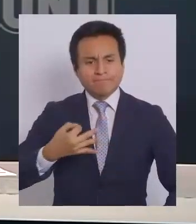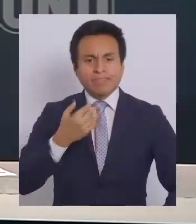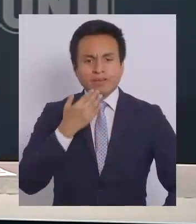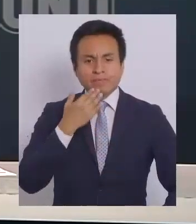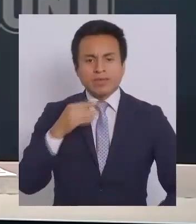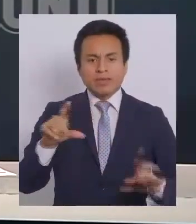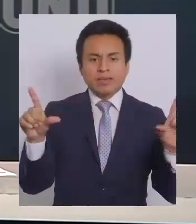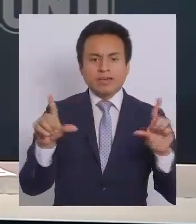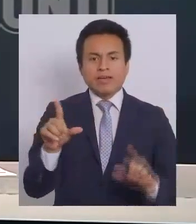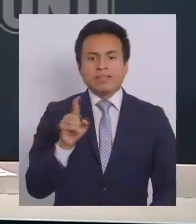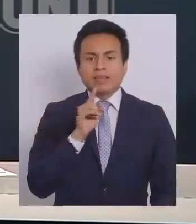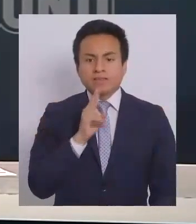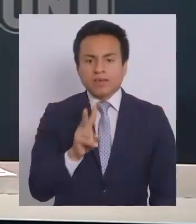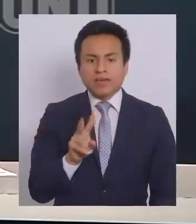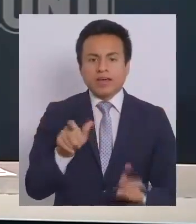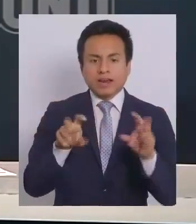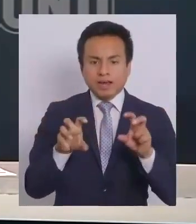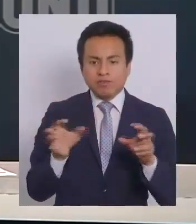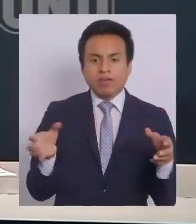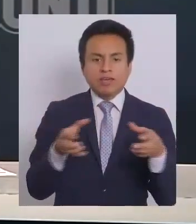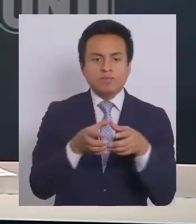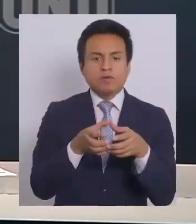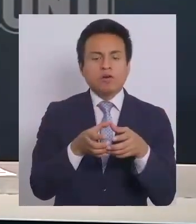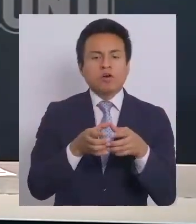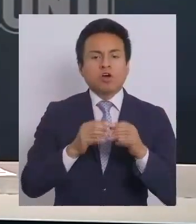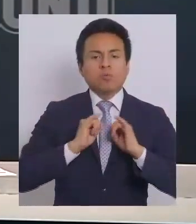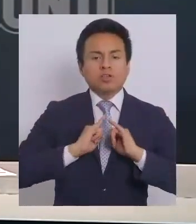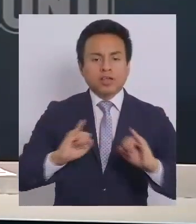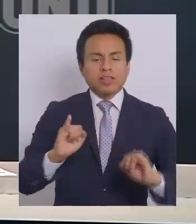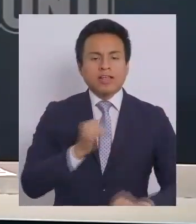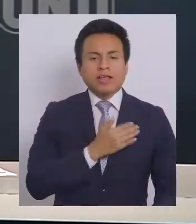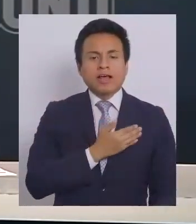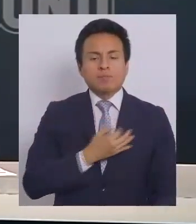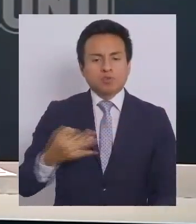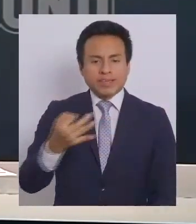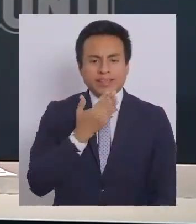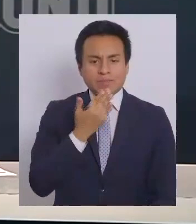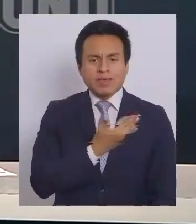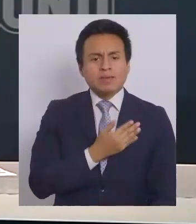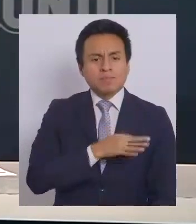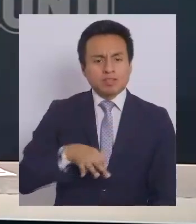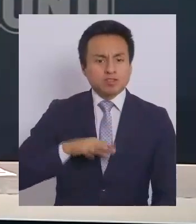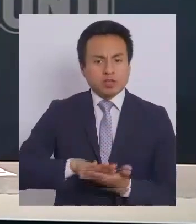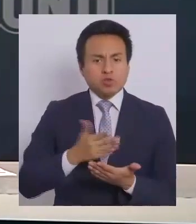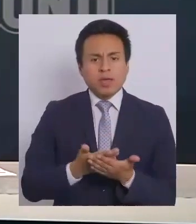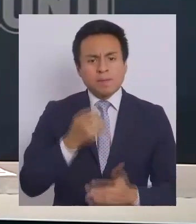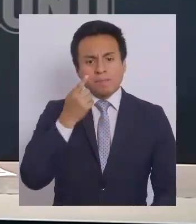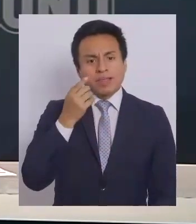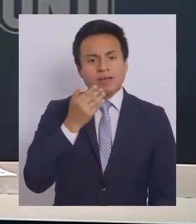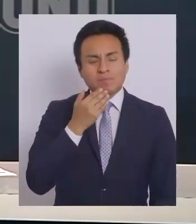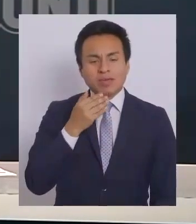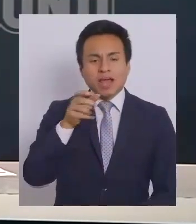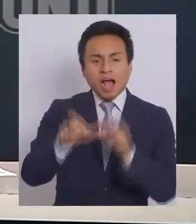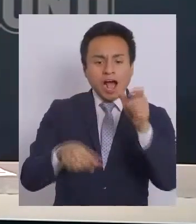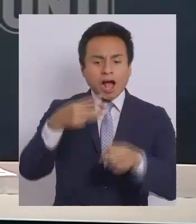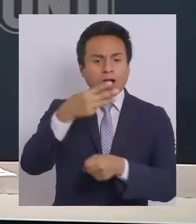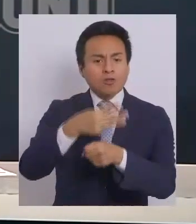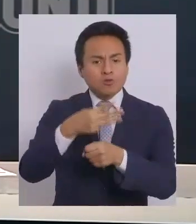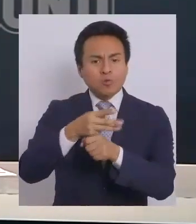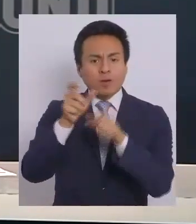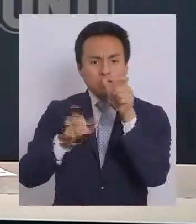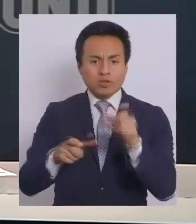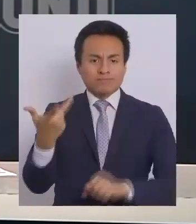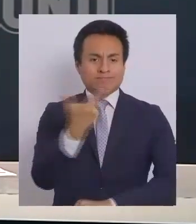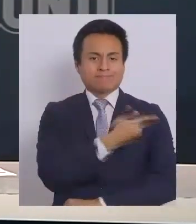a los canales de televisión a la radio a nuestro equipo comunicacional de la moneda mensual pero sobre todo a los adultos mayores que